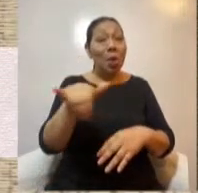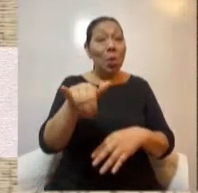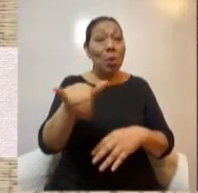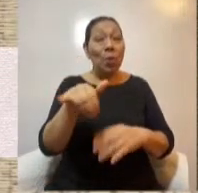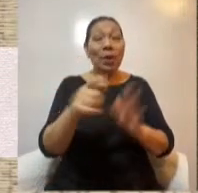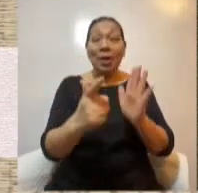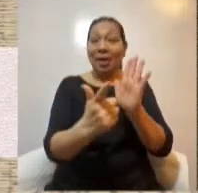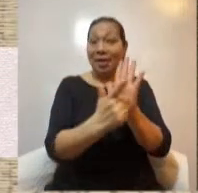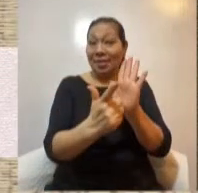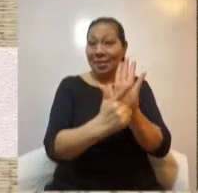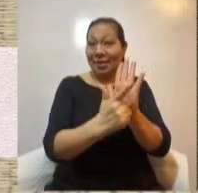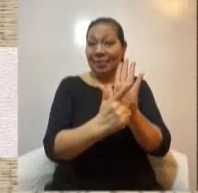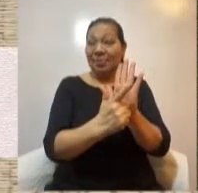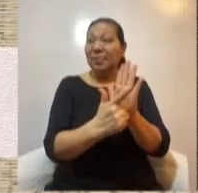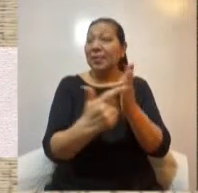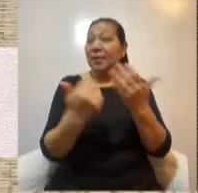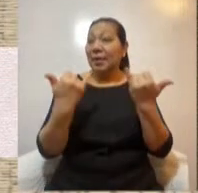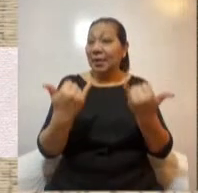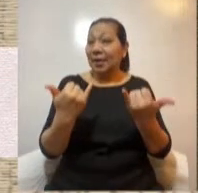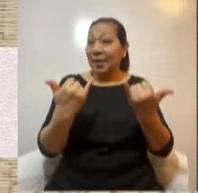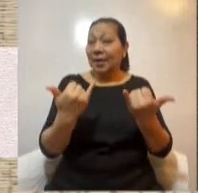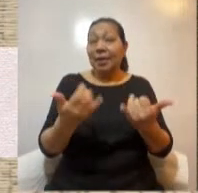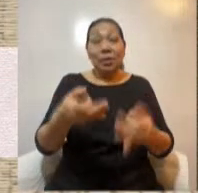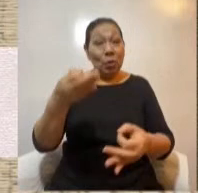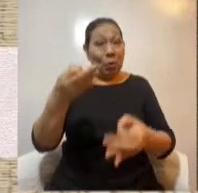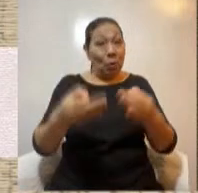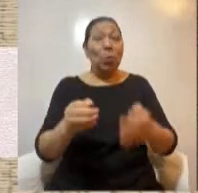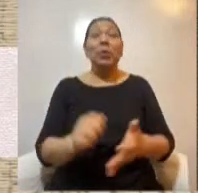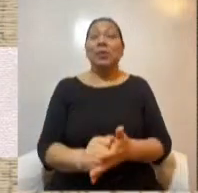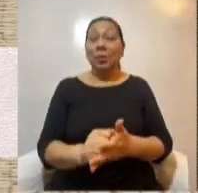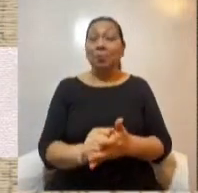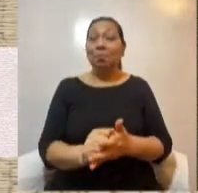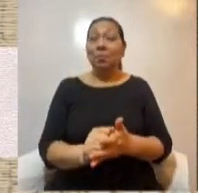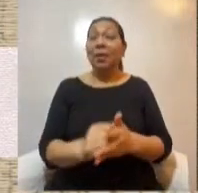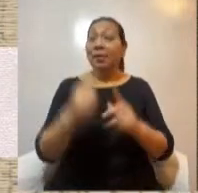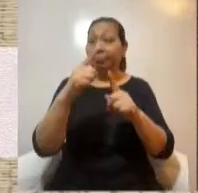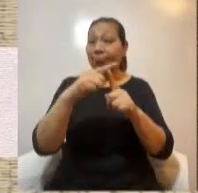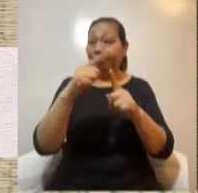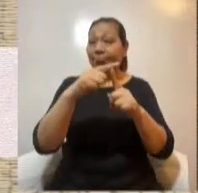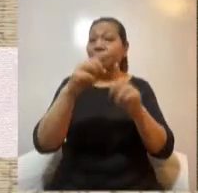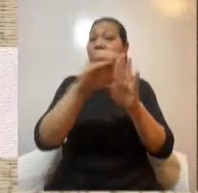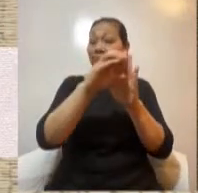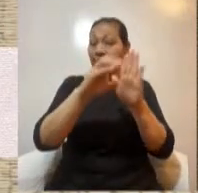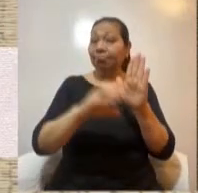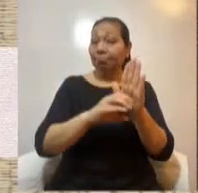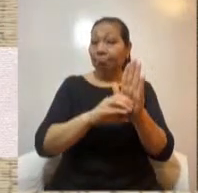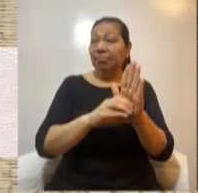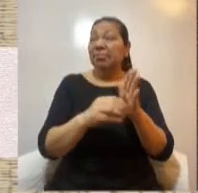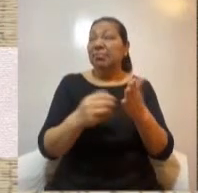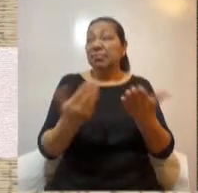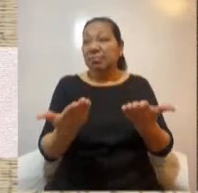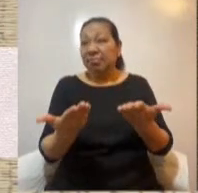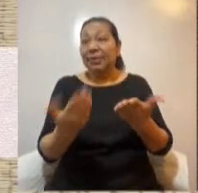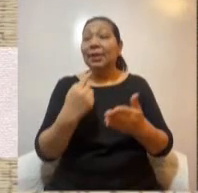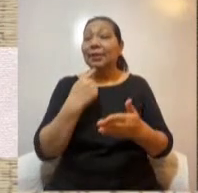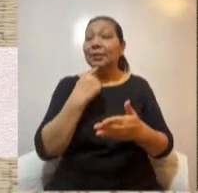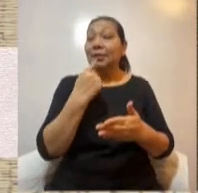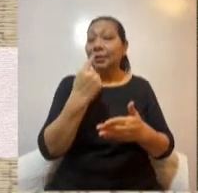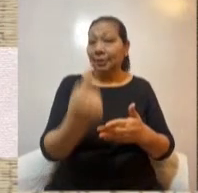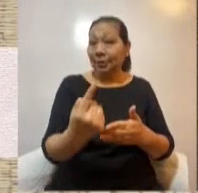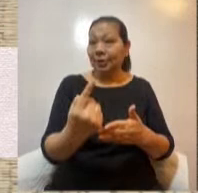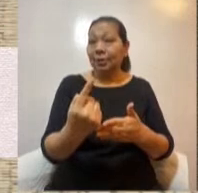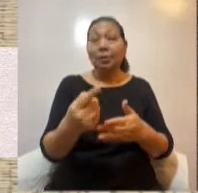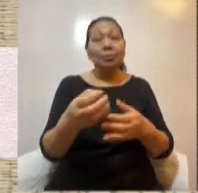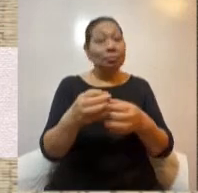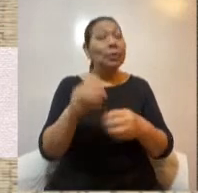igualdad en la ley. En este fallo emblemático, el Tribunal Constitucional decide